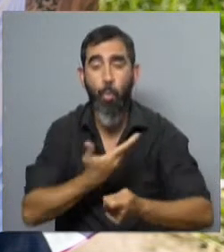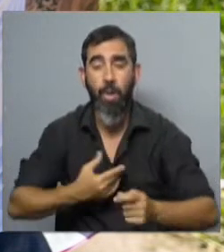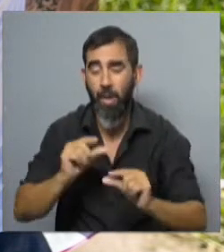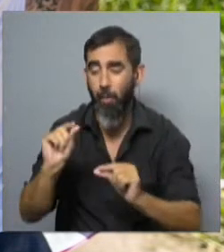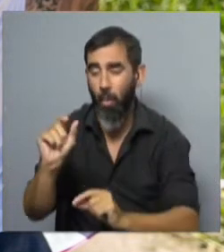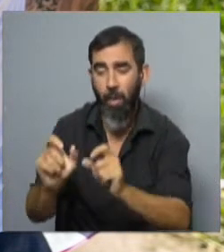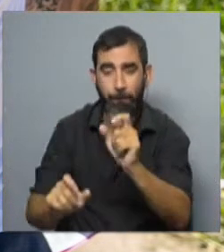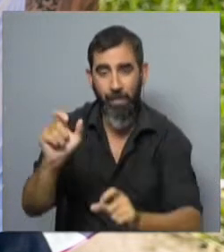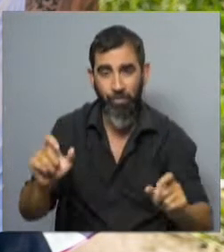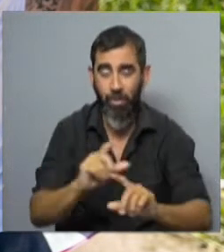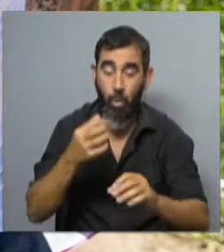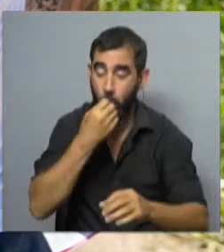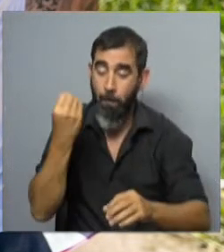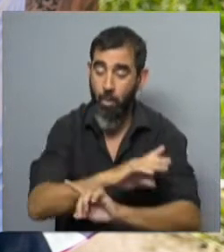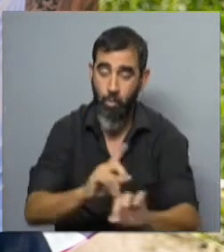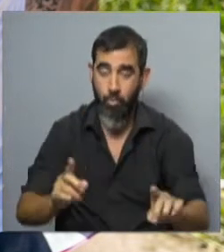de los uruguayos, que no es lo ideal.